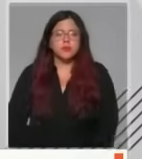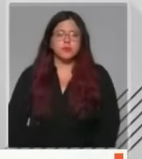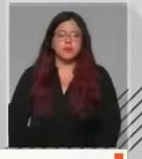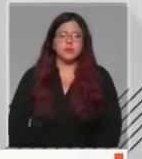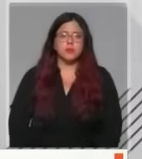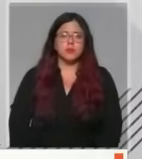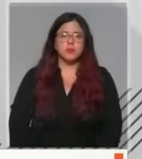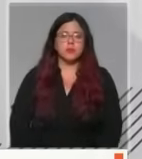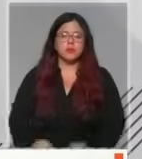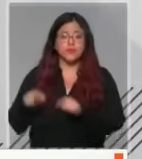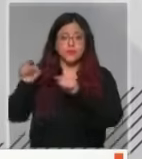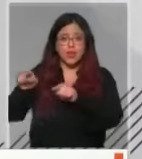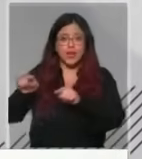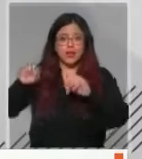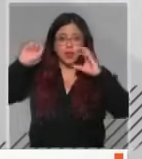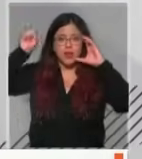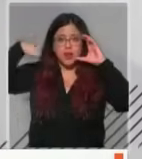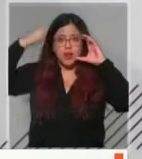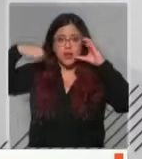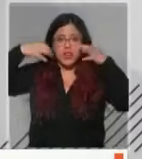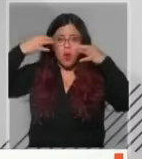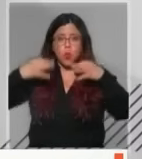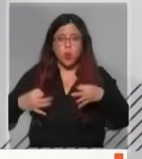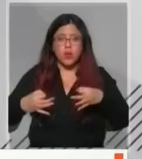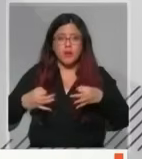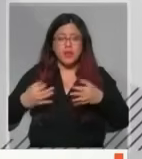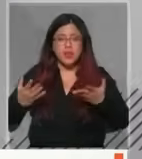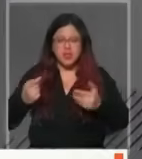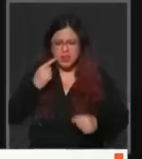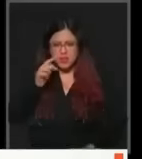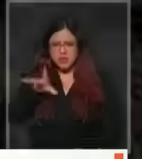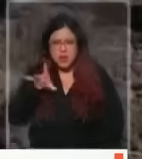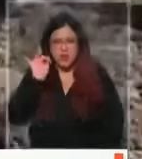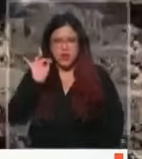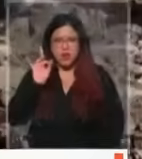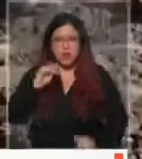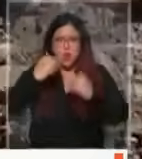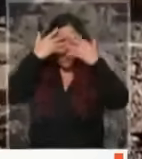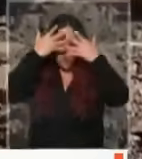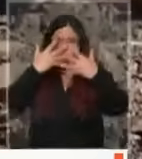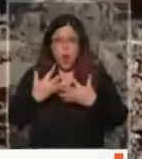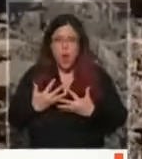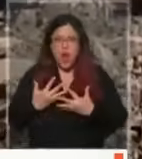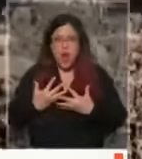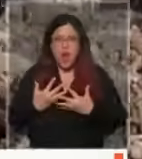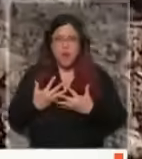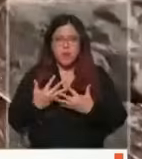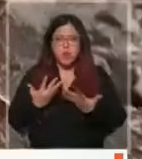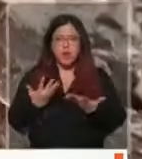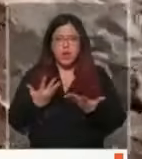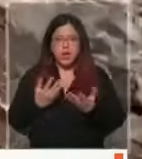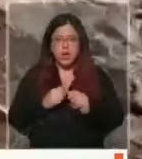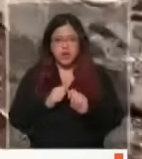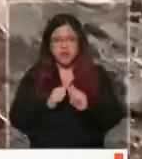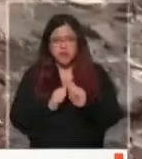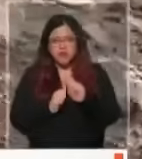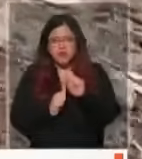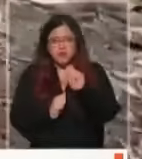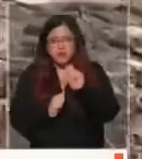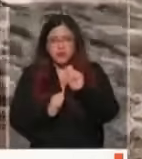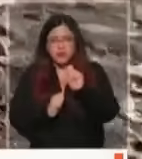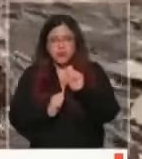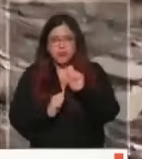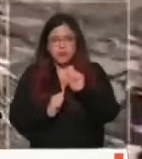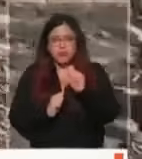Estos son registros inéditos del momento en que se detecta que su cuerpo estaba oculto a pocos centímetros de la superficie, bajo